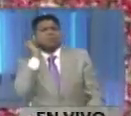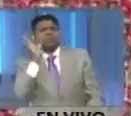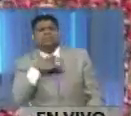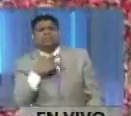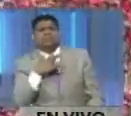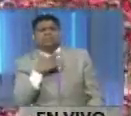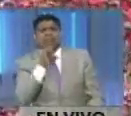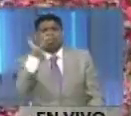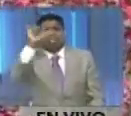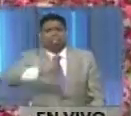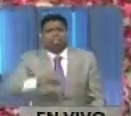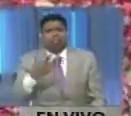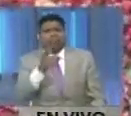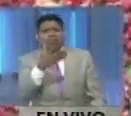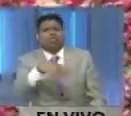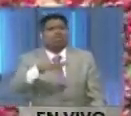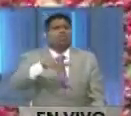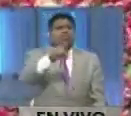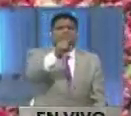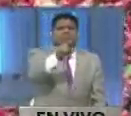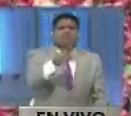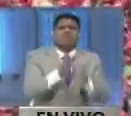bien.